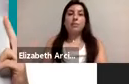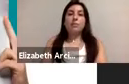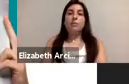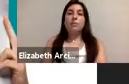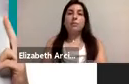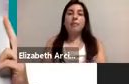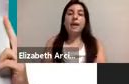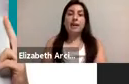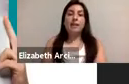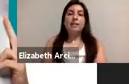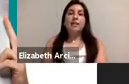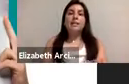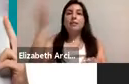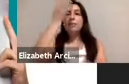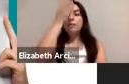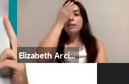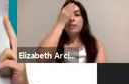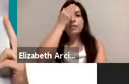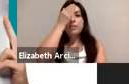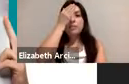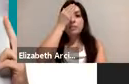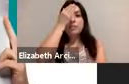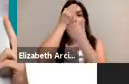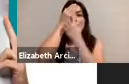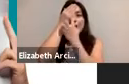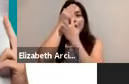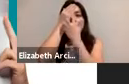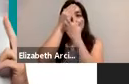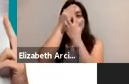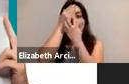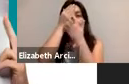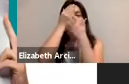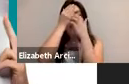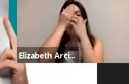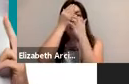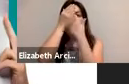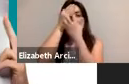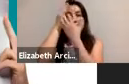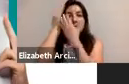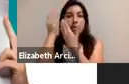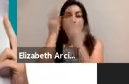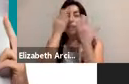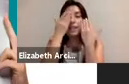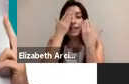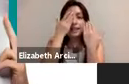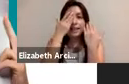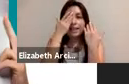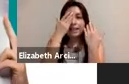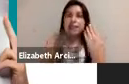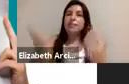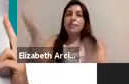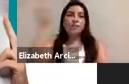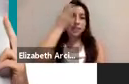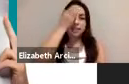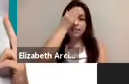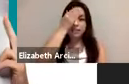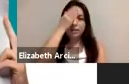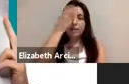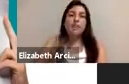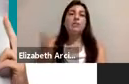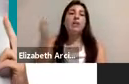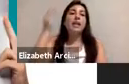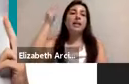sea muy baja. Si tú le ocluyes súper bien el ojo y te aseguras que el oclusor llegue hasta la nariz, o si lo quieres